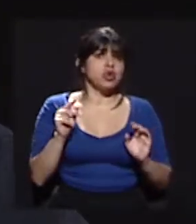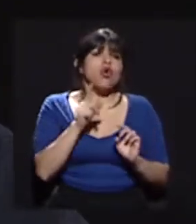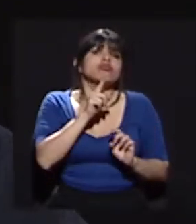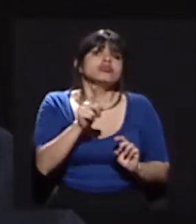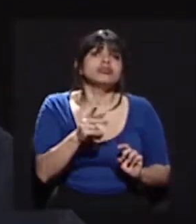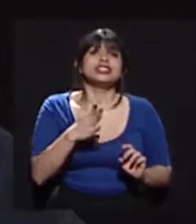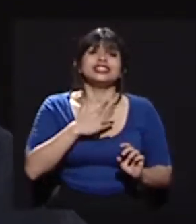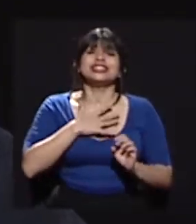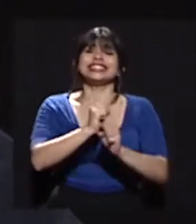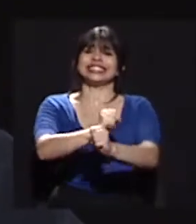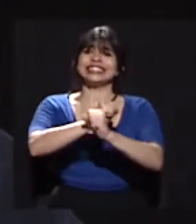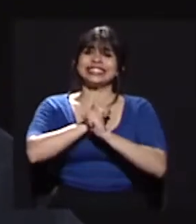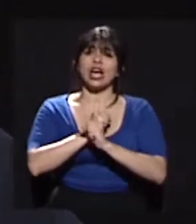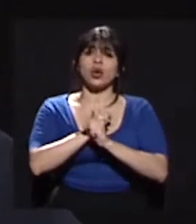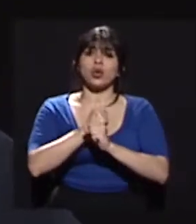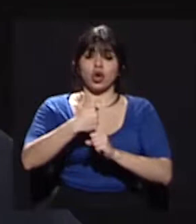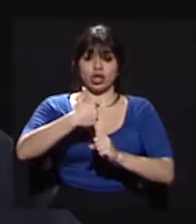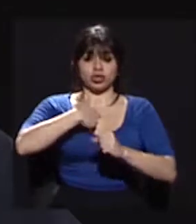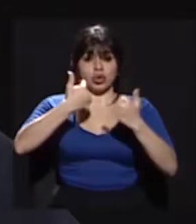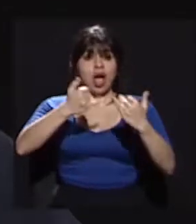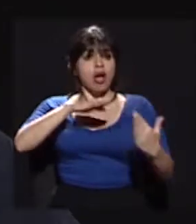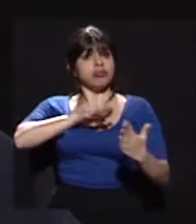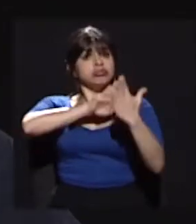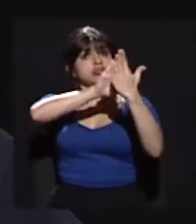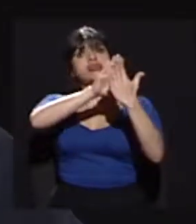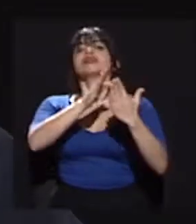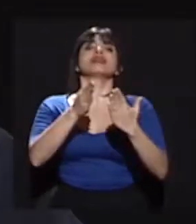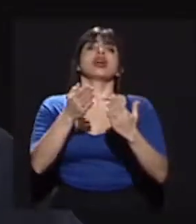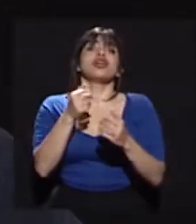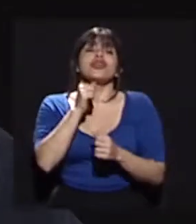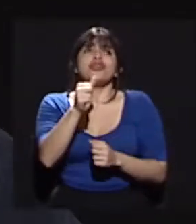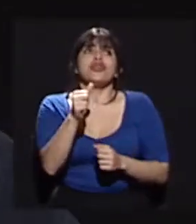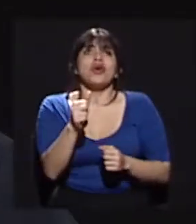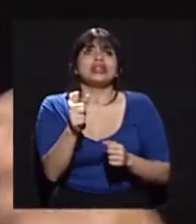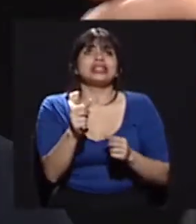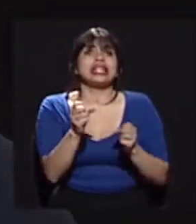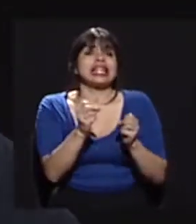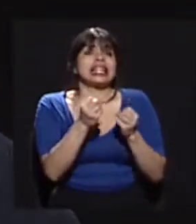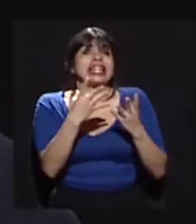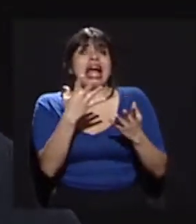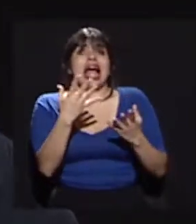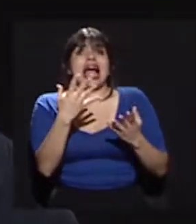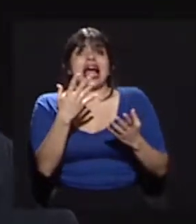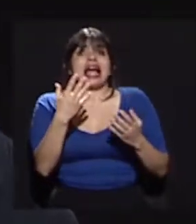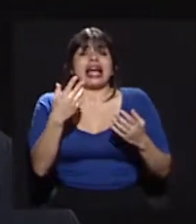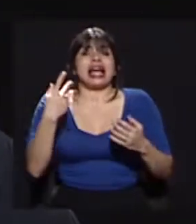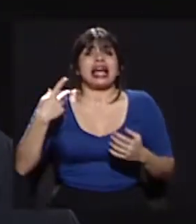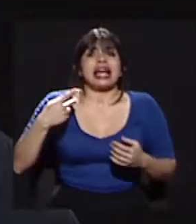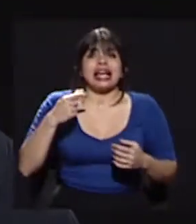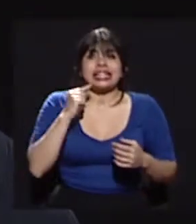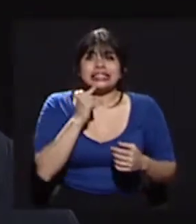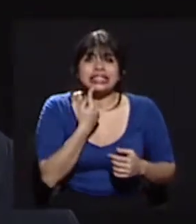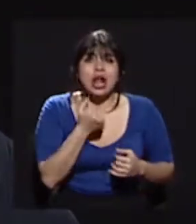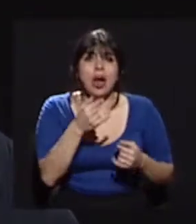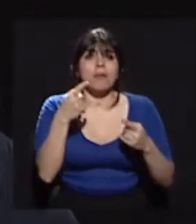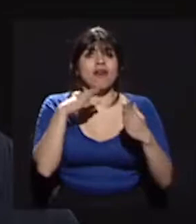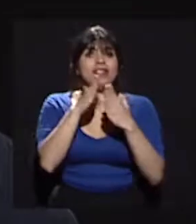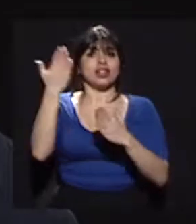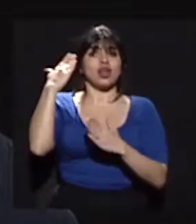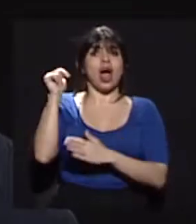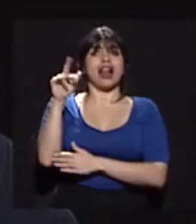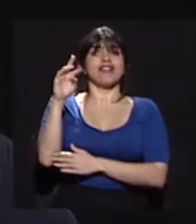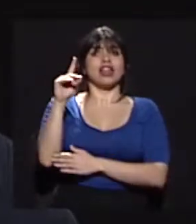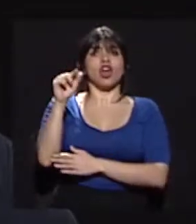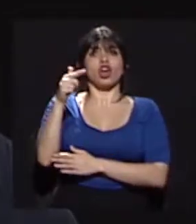estoy seguro que lo que estoy enfrentando hoy no es ni tan grave como lo que enfrentó don alfredo gonzález flores